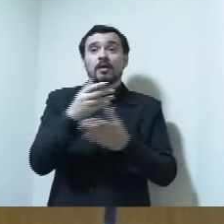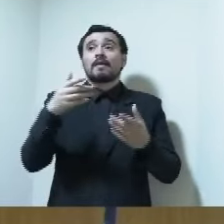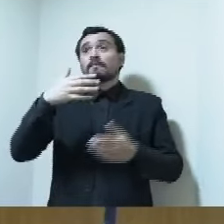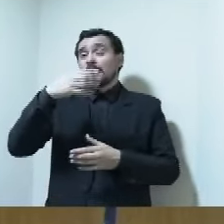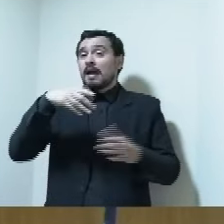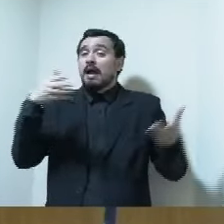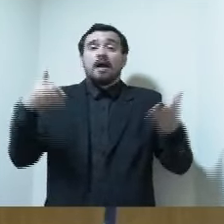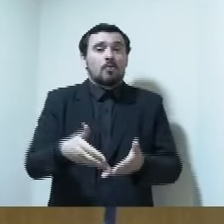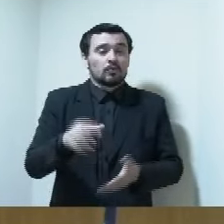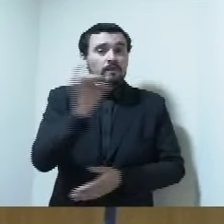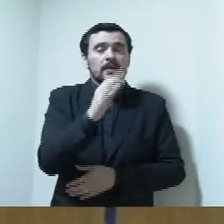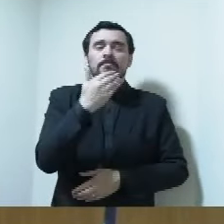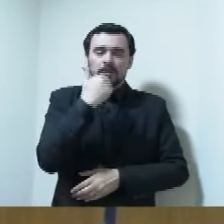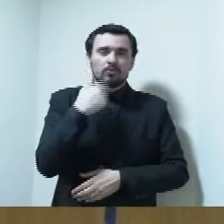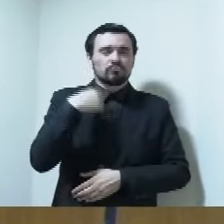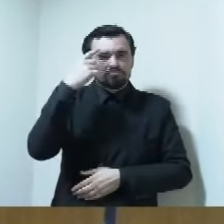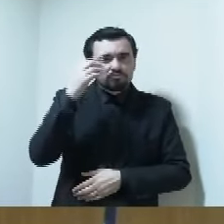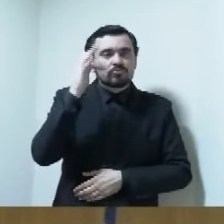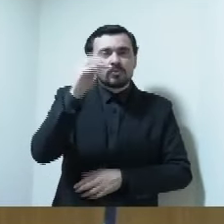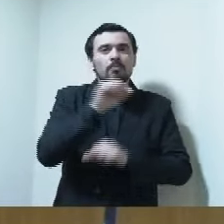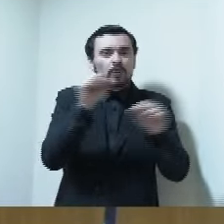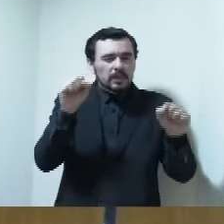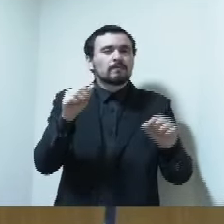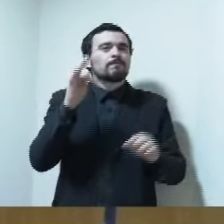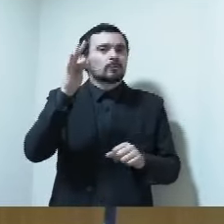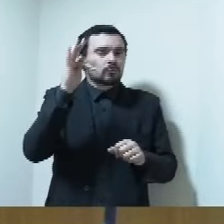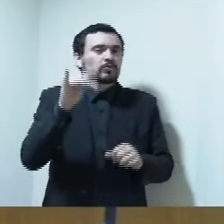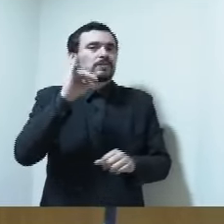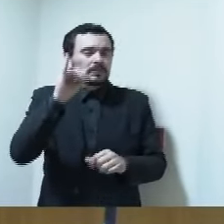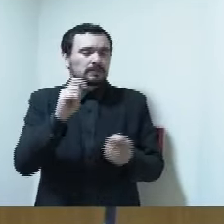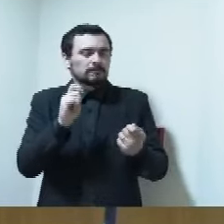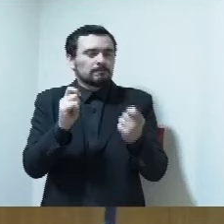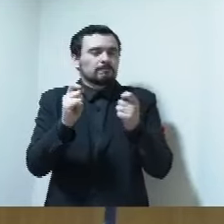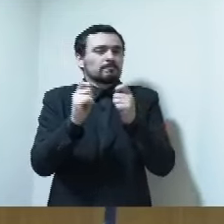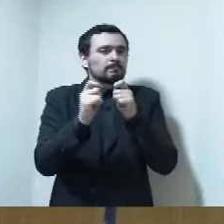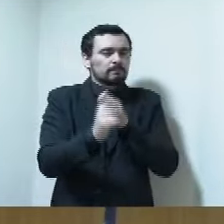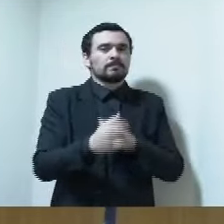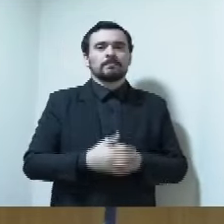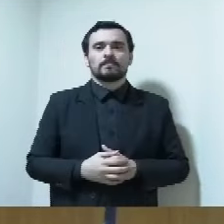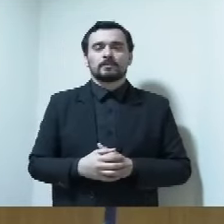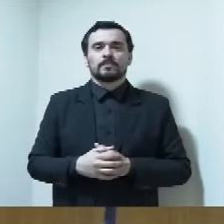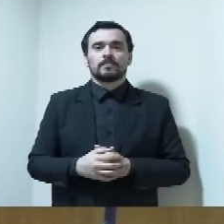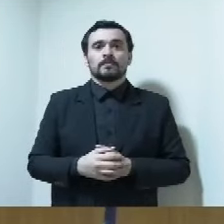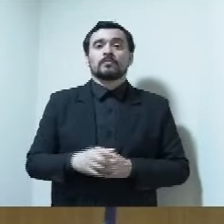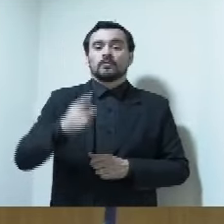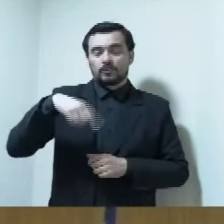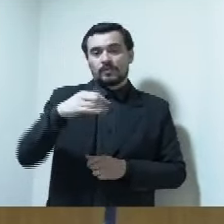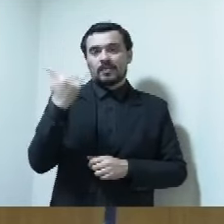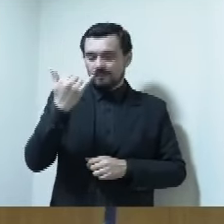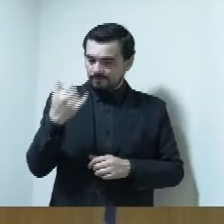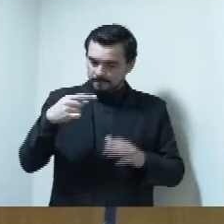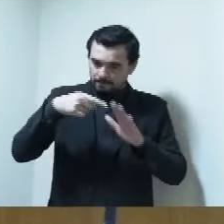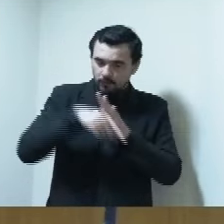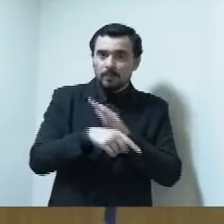inmediatos, estoy convencido que generarán un impacto sustancial a mediano y largo plazo. Tenemos que profundizar